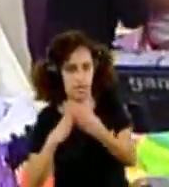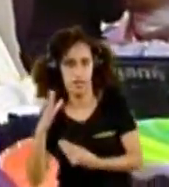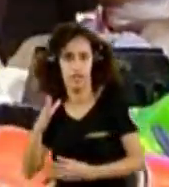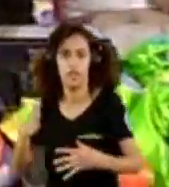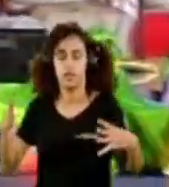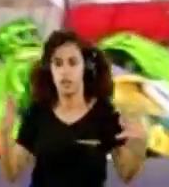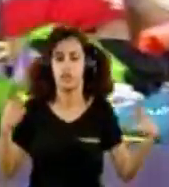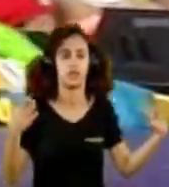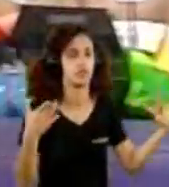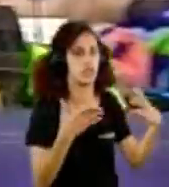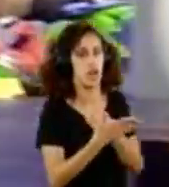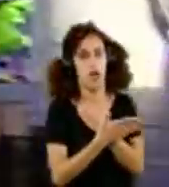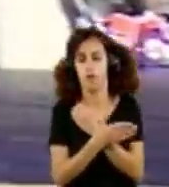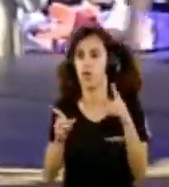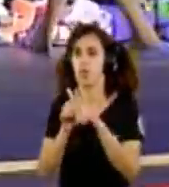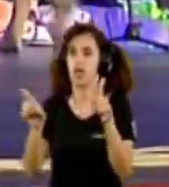al retrete, esa es la